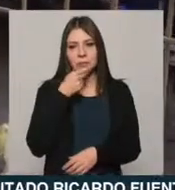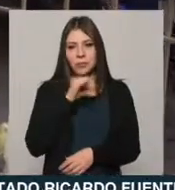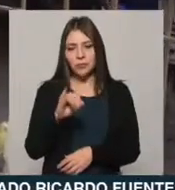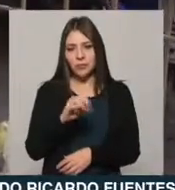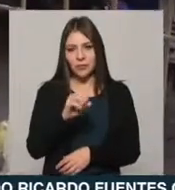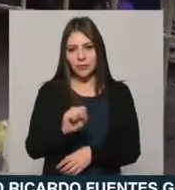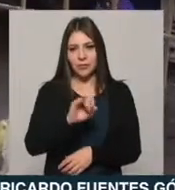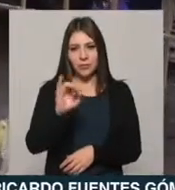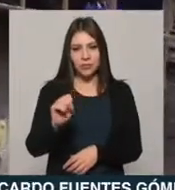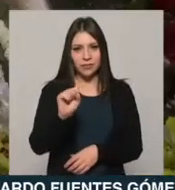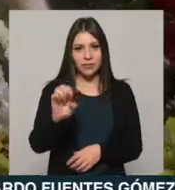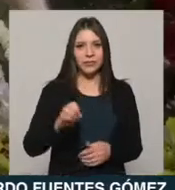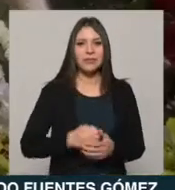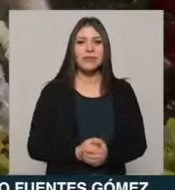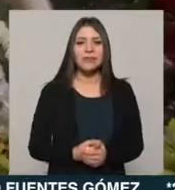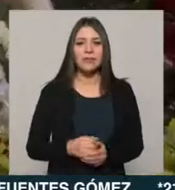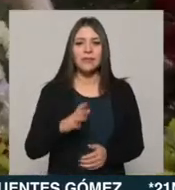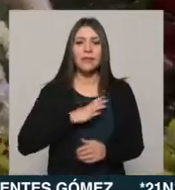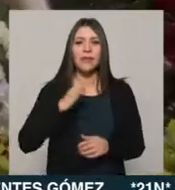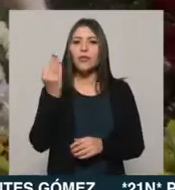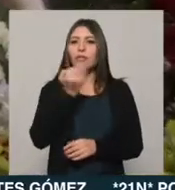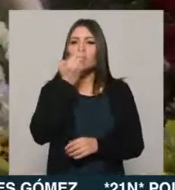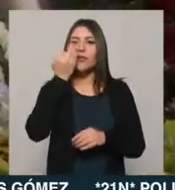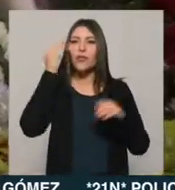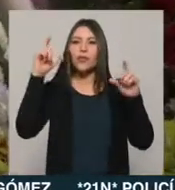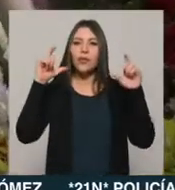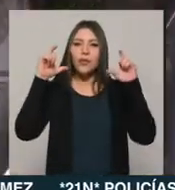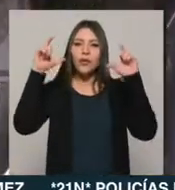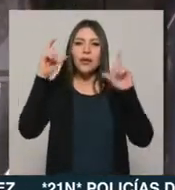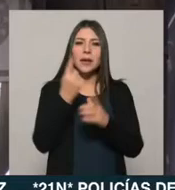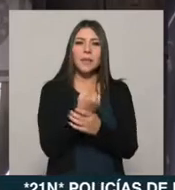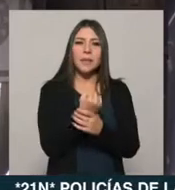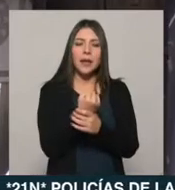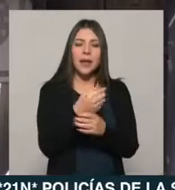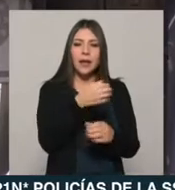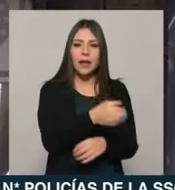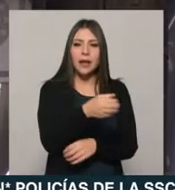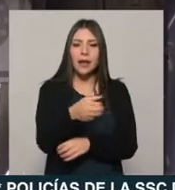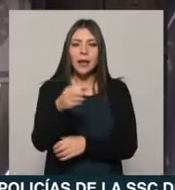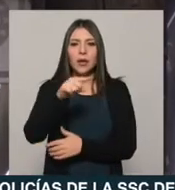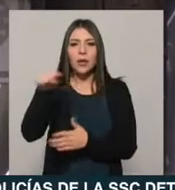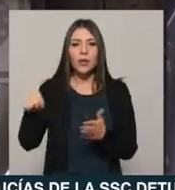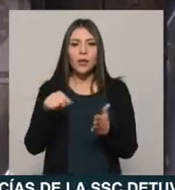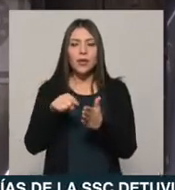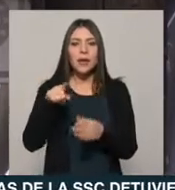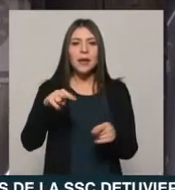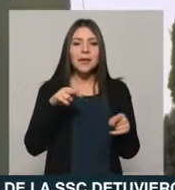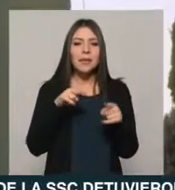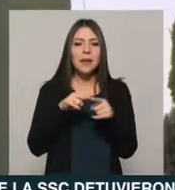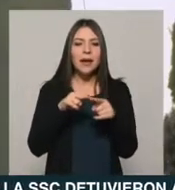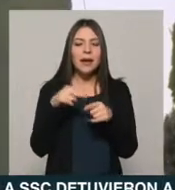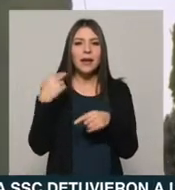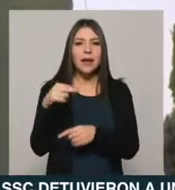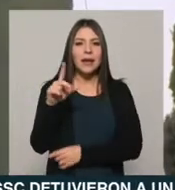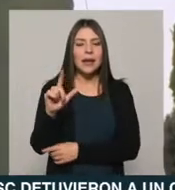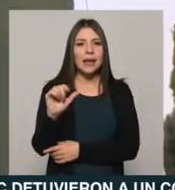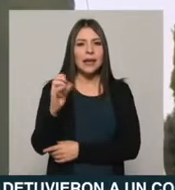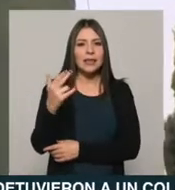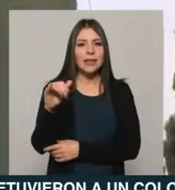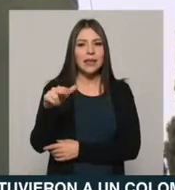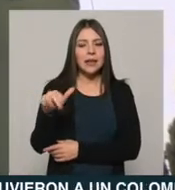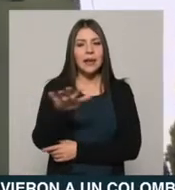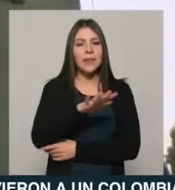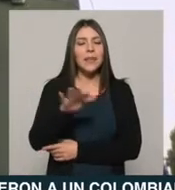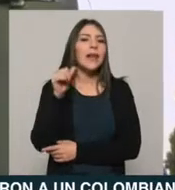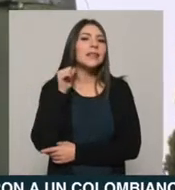flores blancas y veladoras, rodearon la figura del cantante mexicano en el Parque de la China del barrio Clavería, en Azcapotzalco,